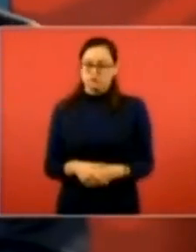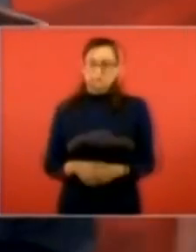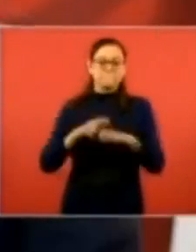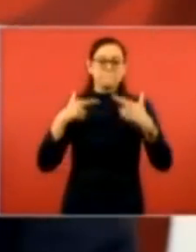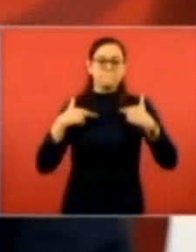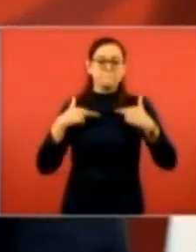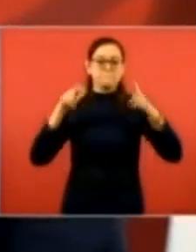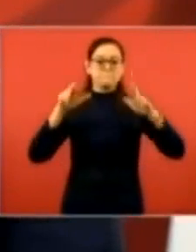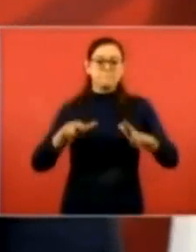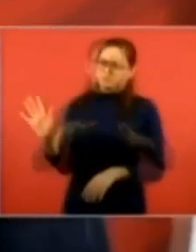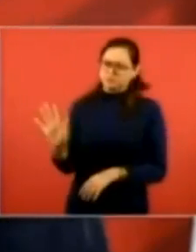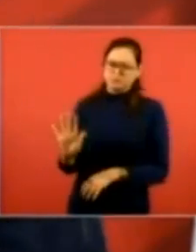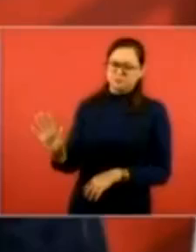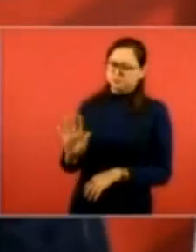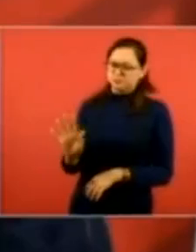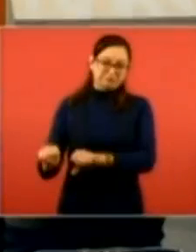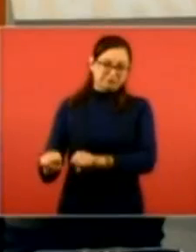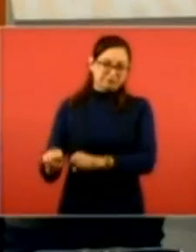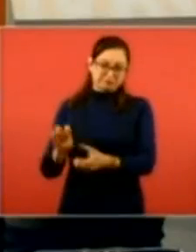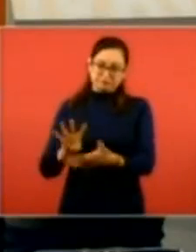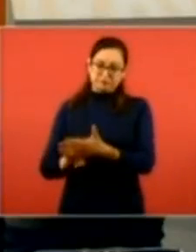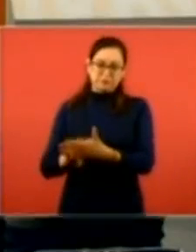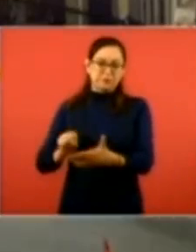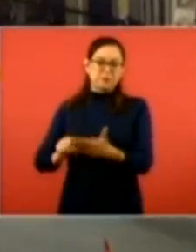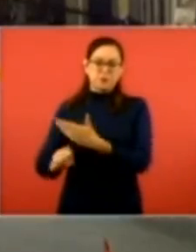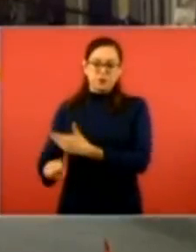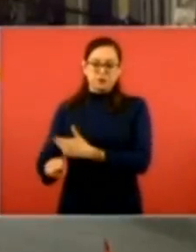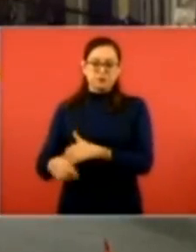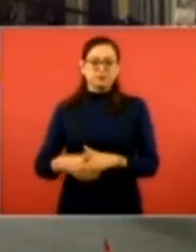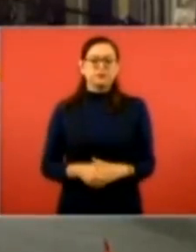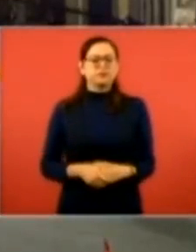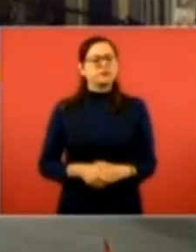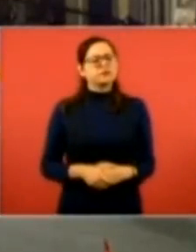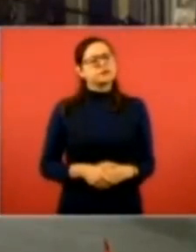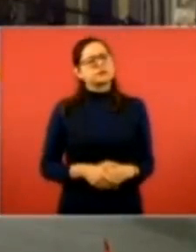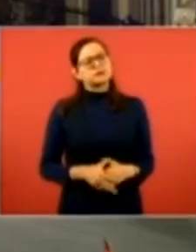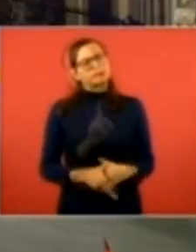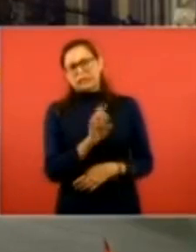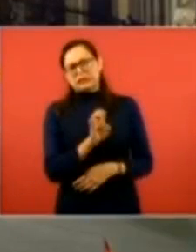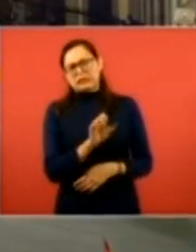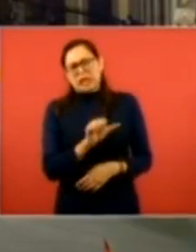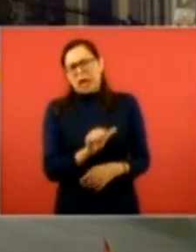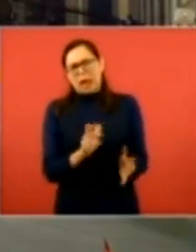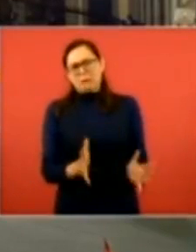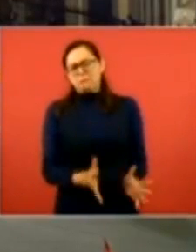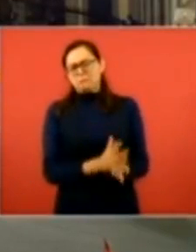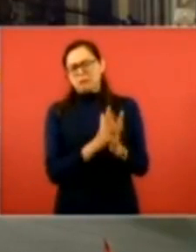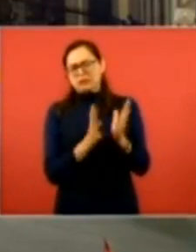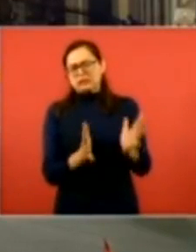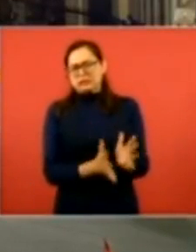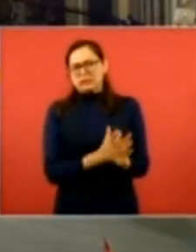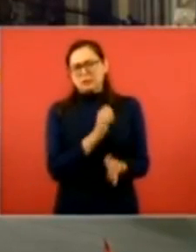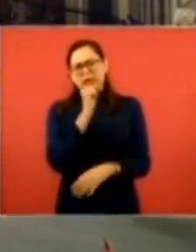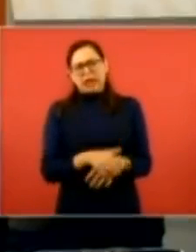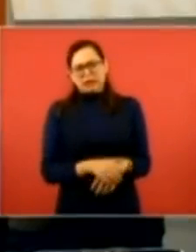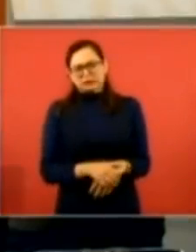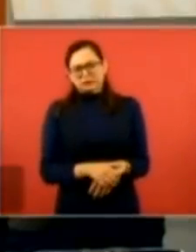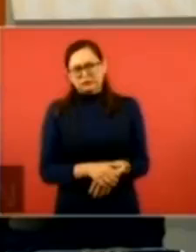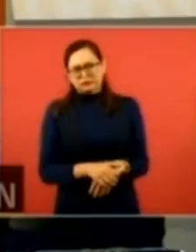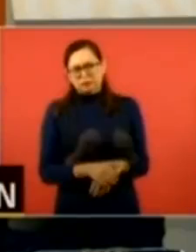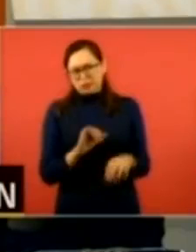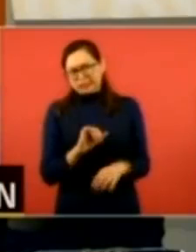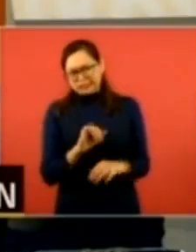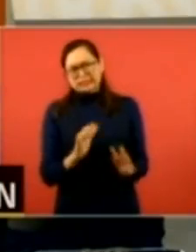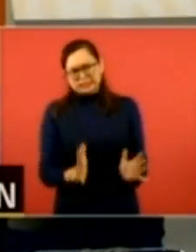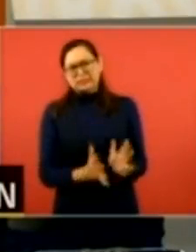no tuvieron injerencia directa. Cuando dice que no tuvo participación directa, entonces ¿en qué sí participó la DEA? Es que